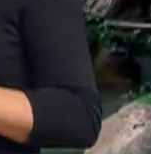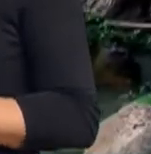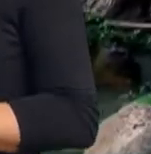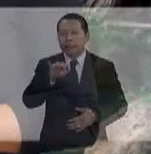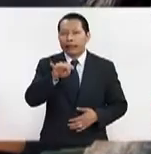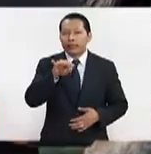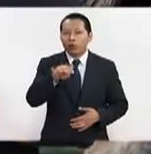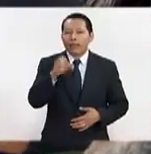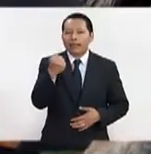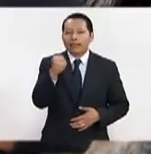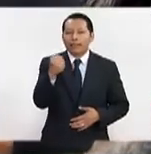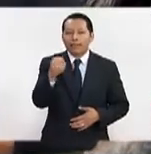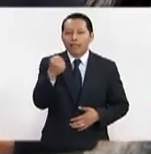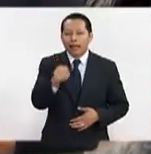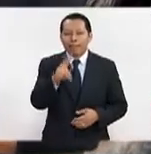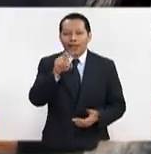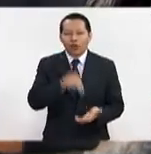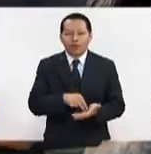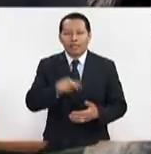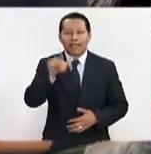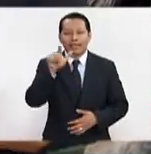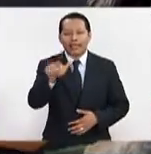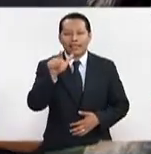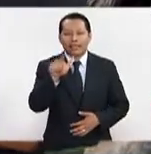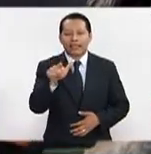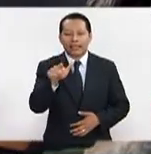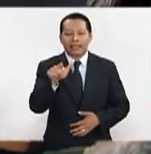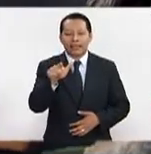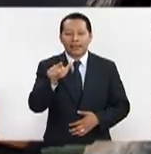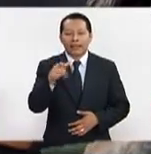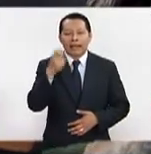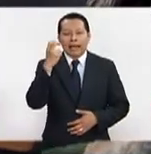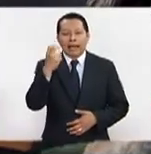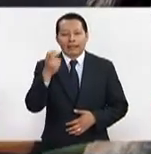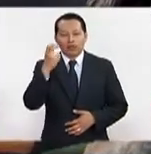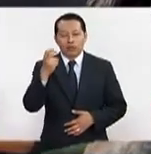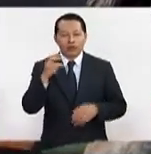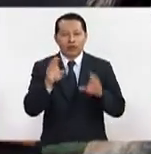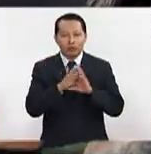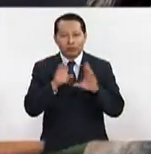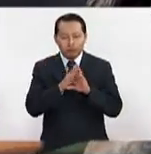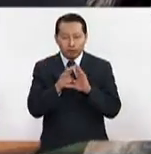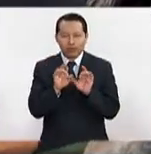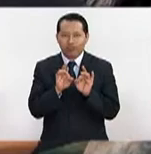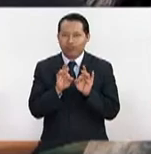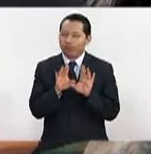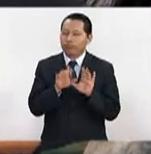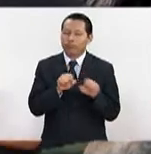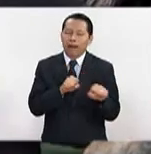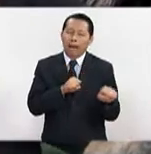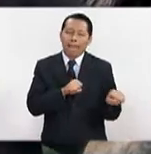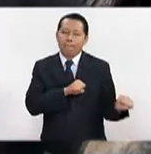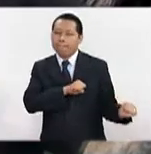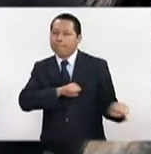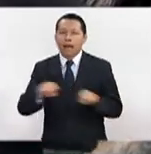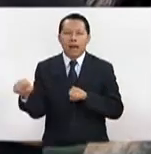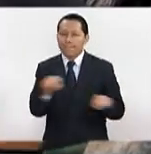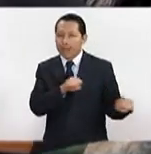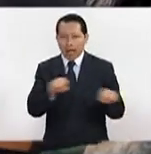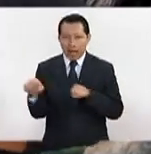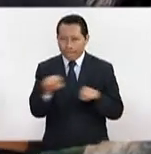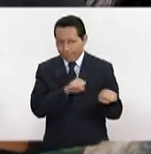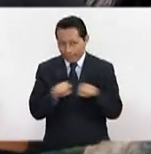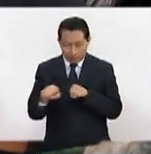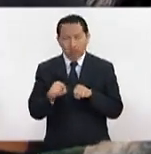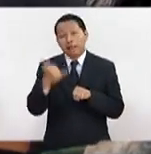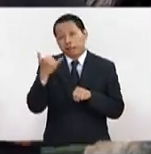...19 de septiembre del 2017... triste manera de conmemorar el terremoto que sacudió no solo a nuestro país, sino al mundo entero hace